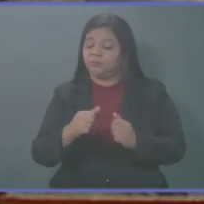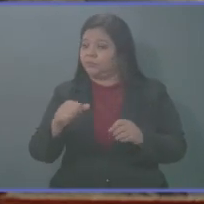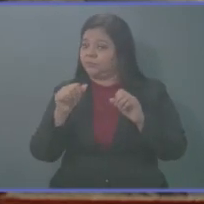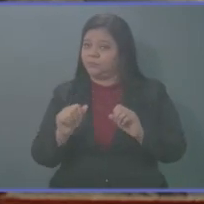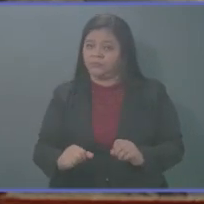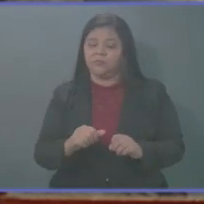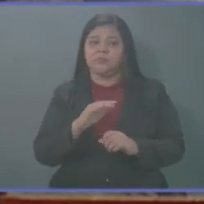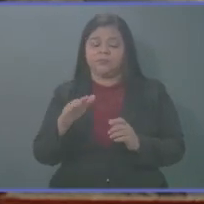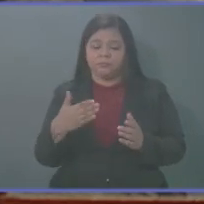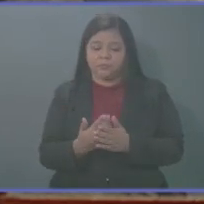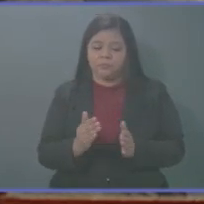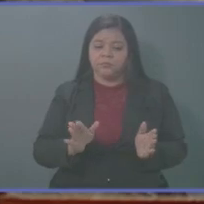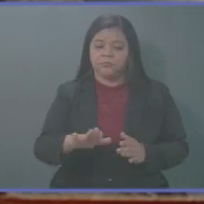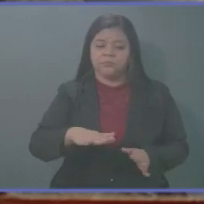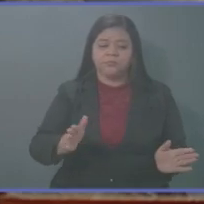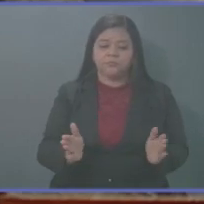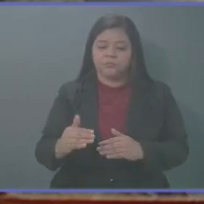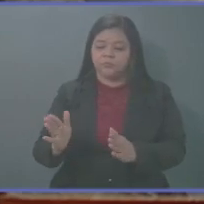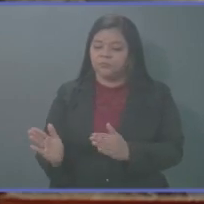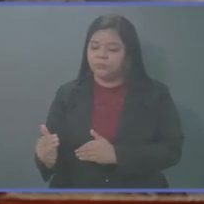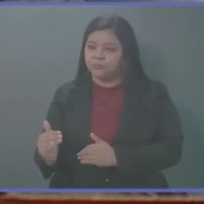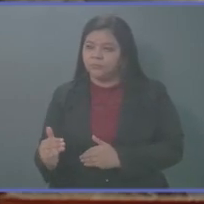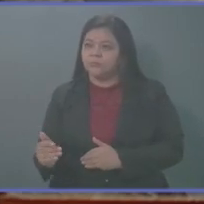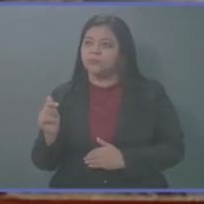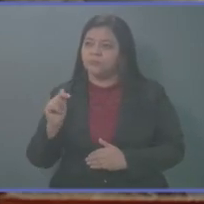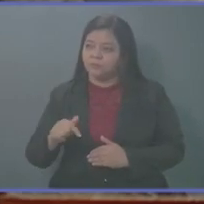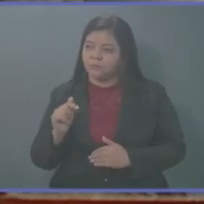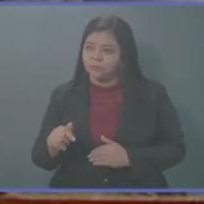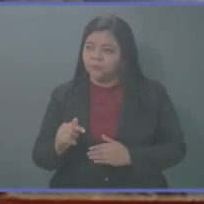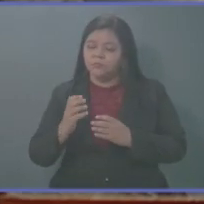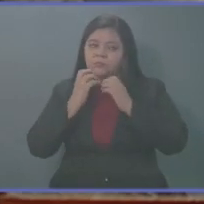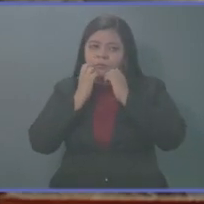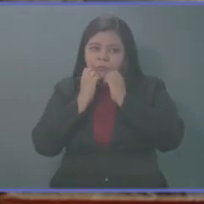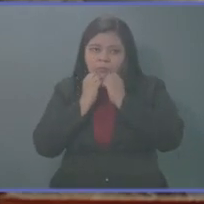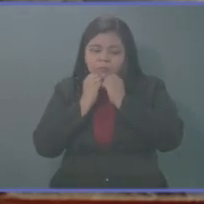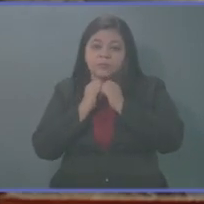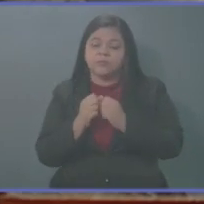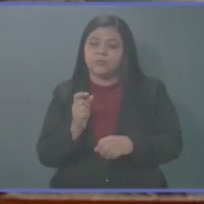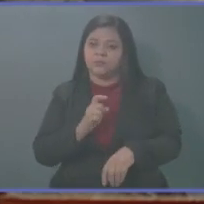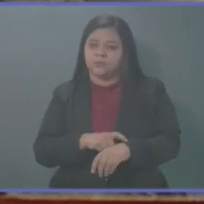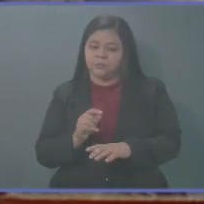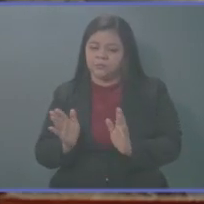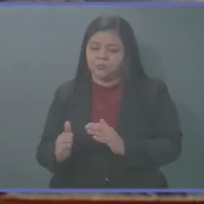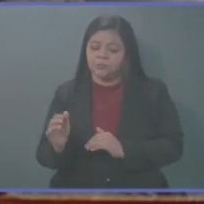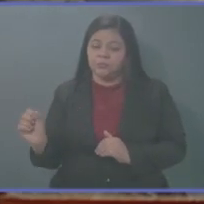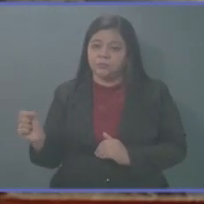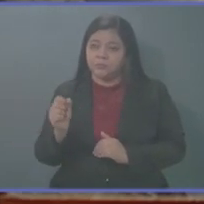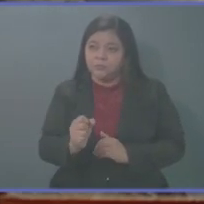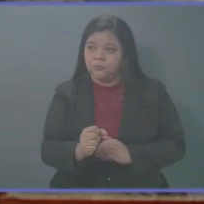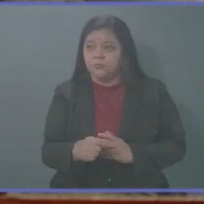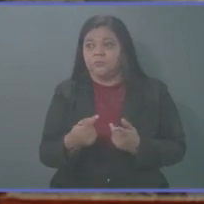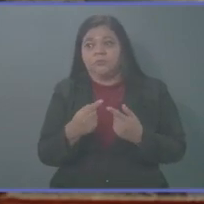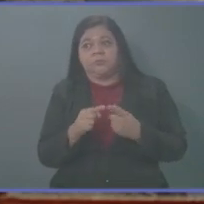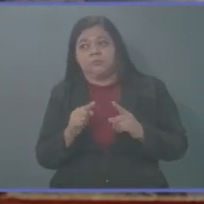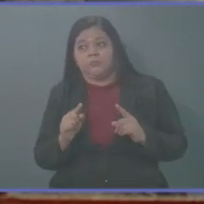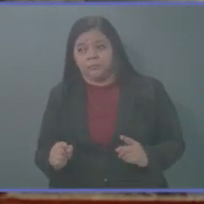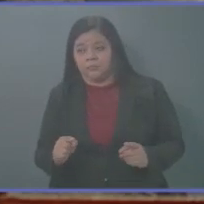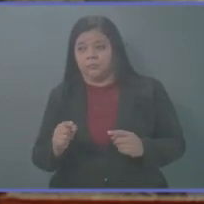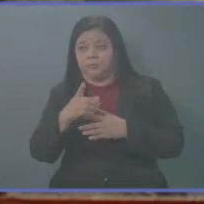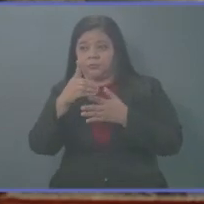de instalaciones y atenciones sanitarias para el resguardo de la cuarentena, y en el supuesto de ser sancionado el